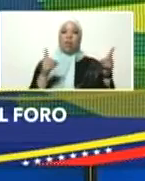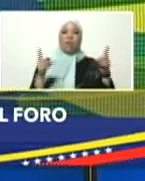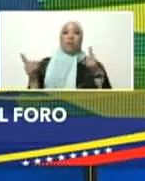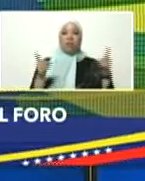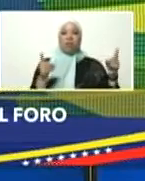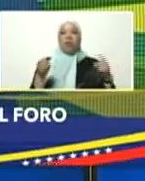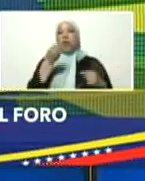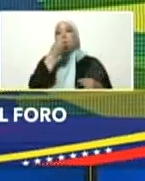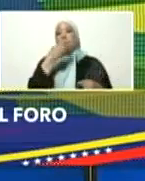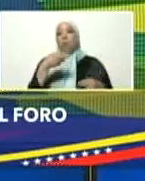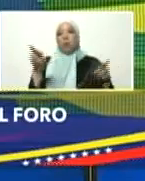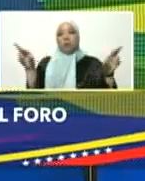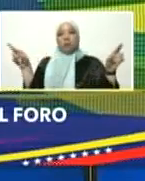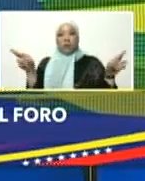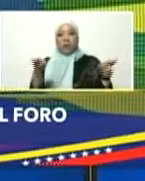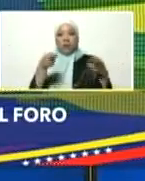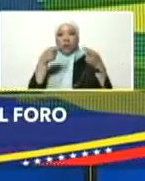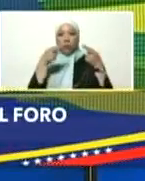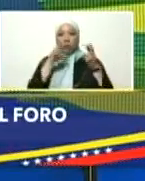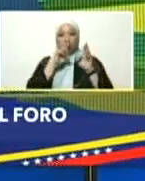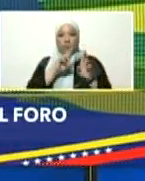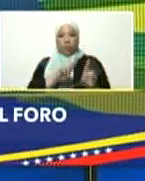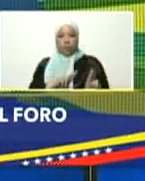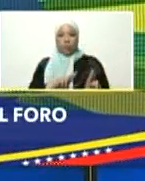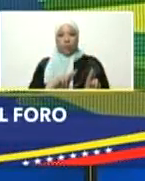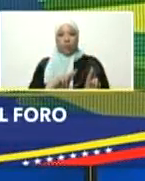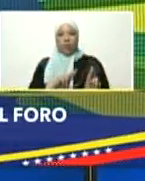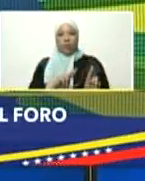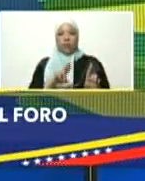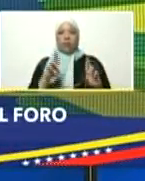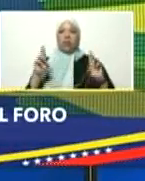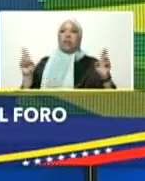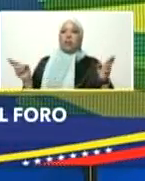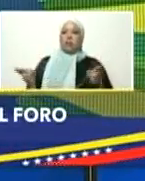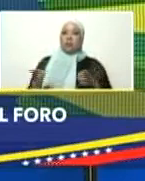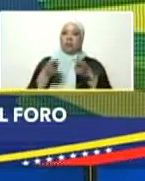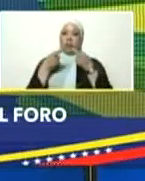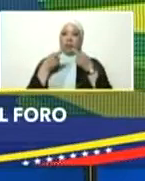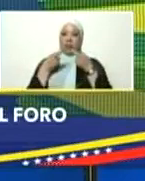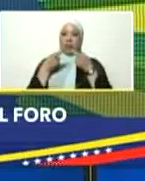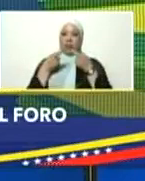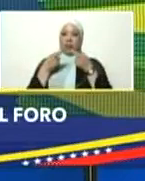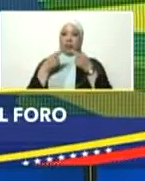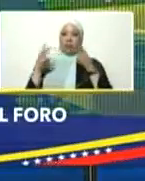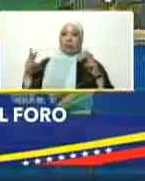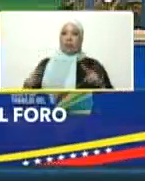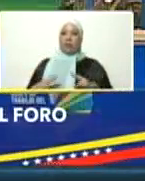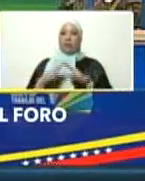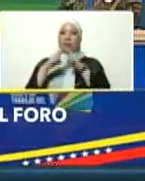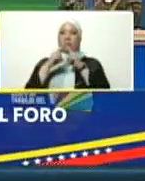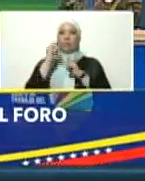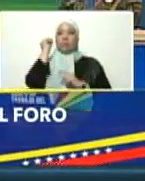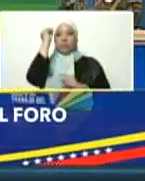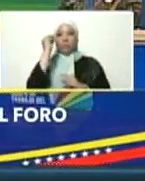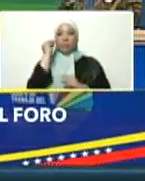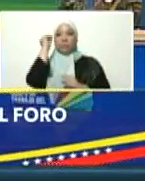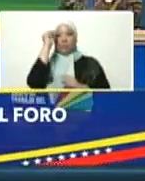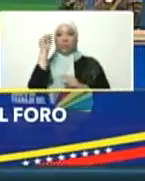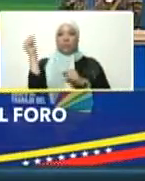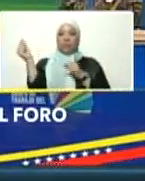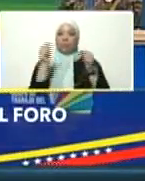buenas conclusiones, y les digo que vamos a estar a la espera de sus análisis,